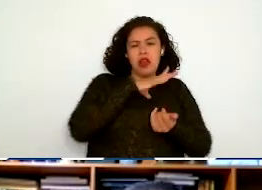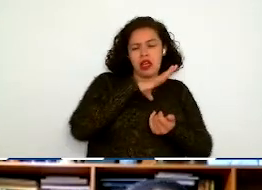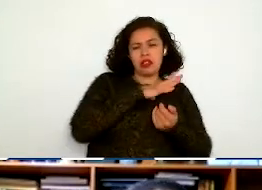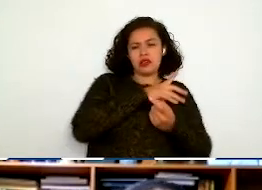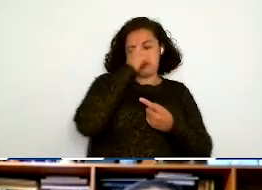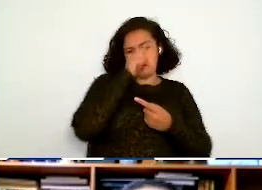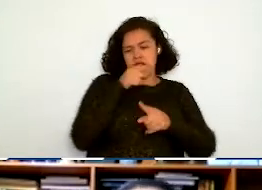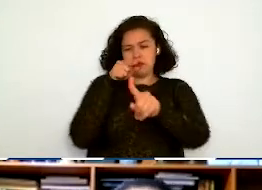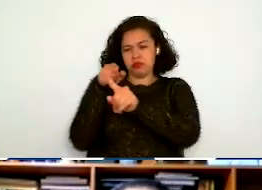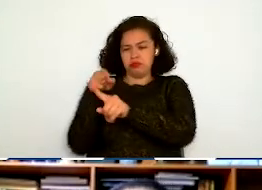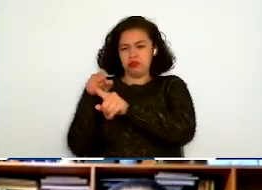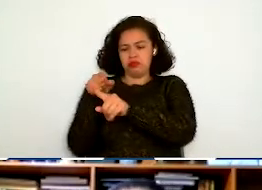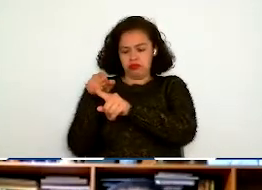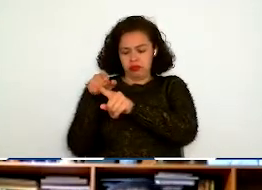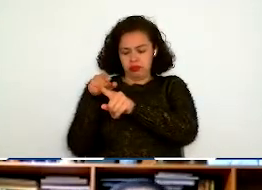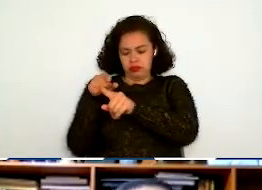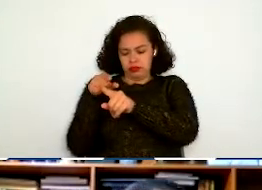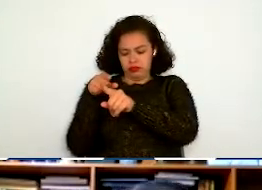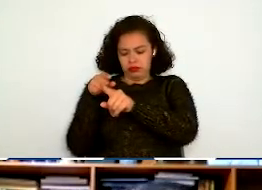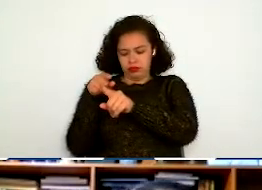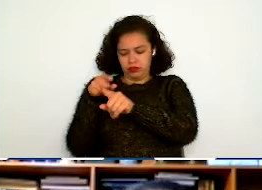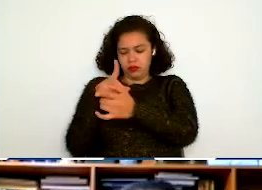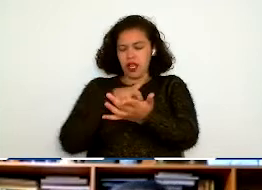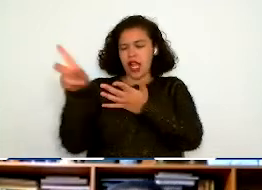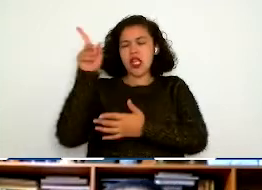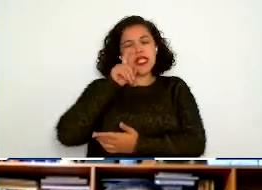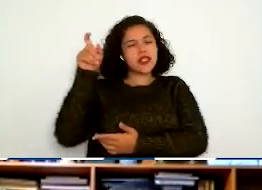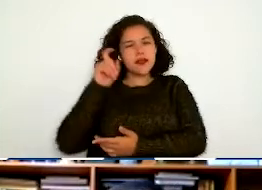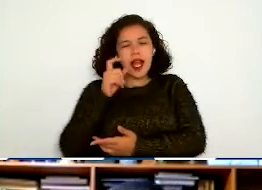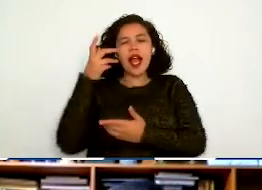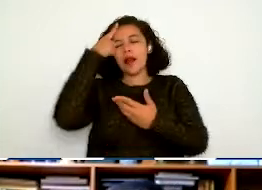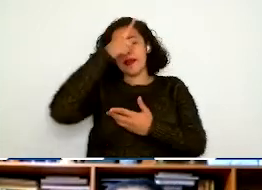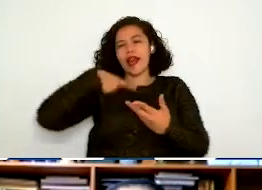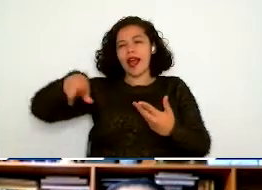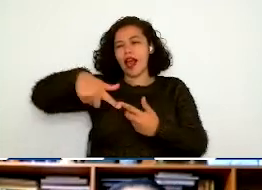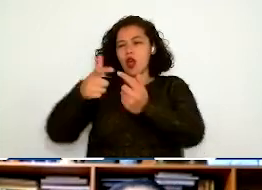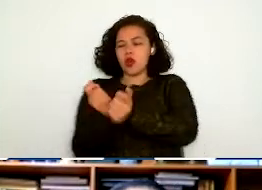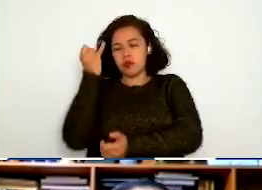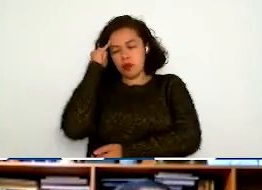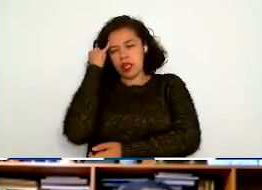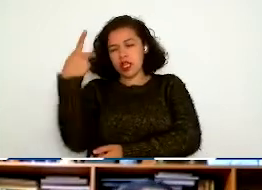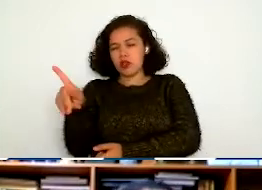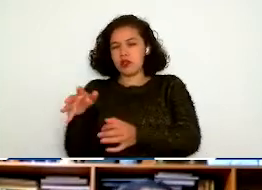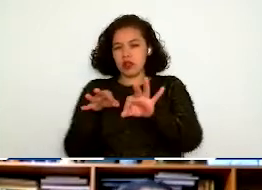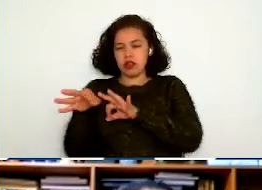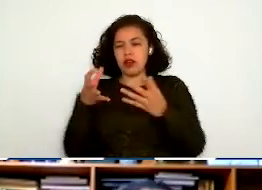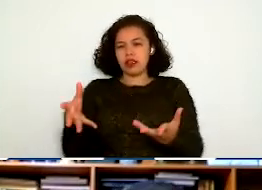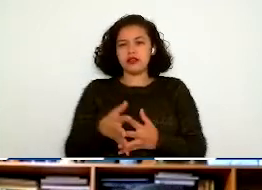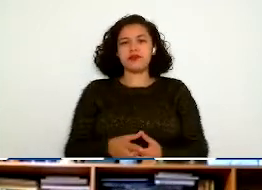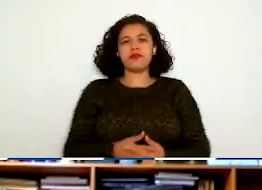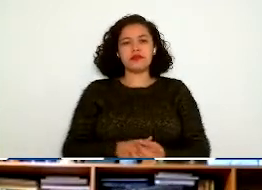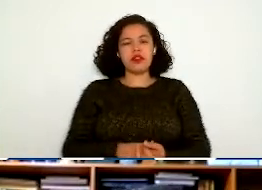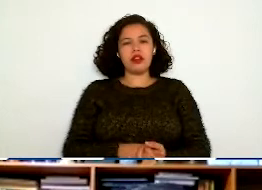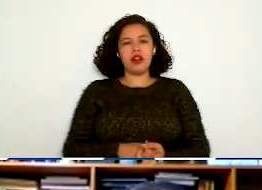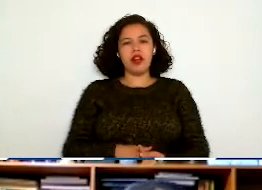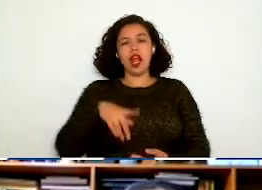enfocado justamente como para trabajar estos derechos sexuales y demás en la población indígena, ella me decía que, bueno, por